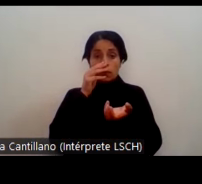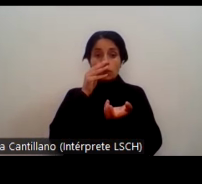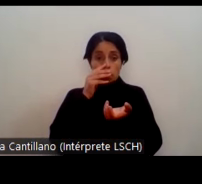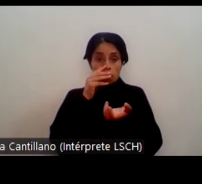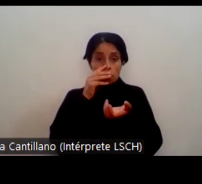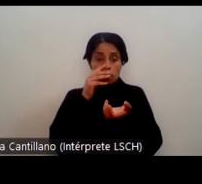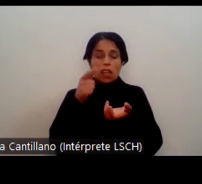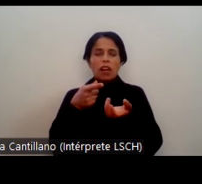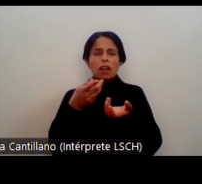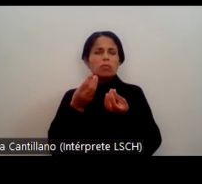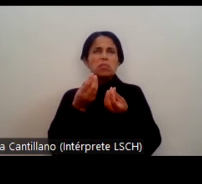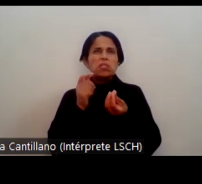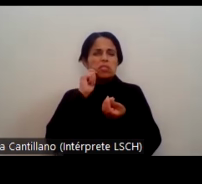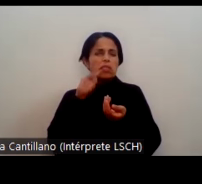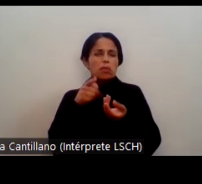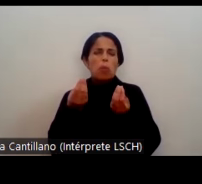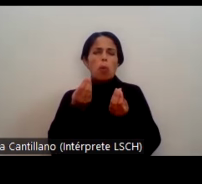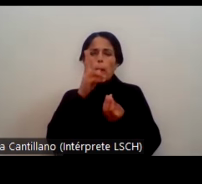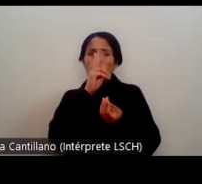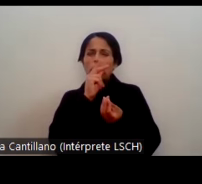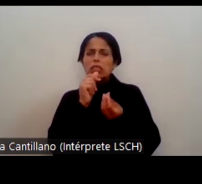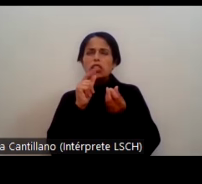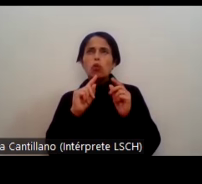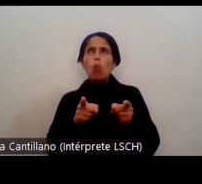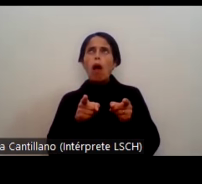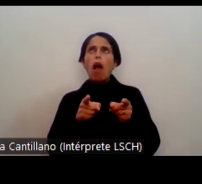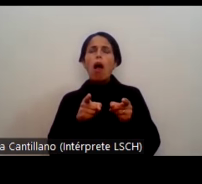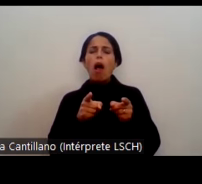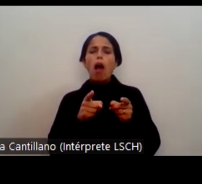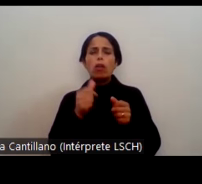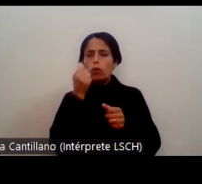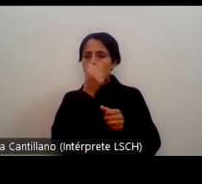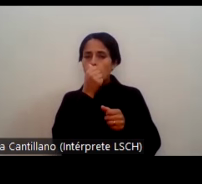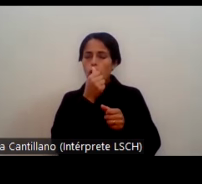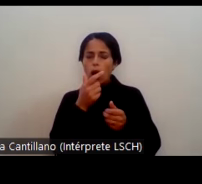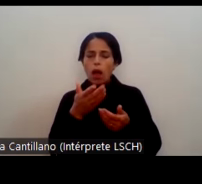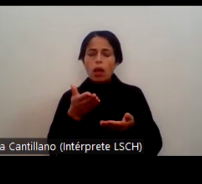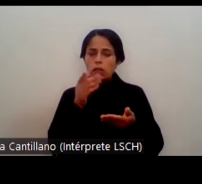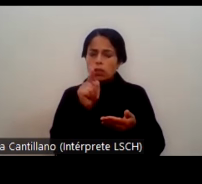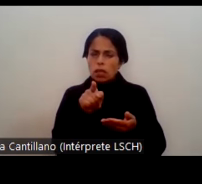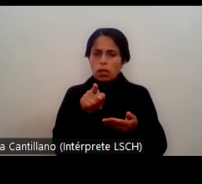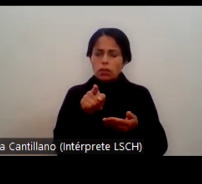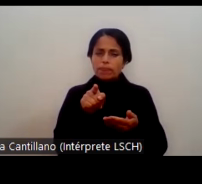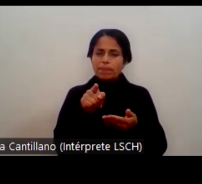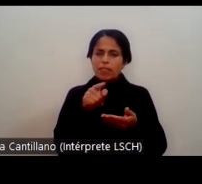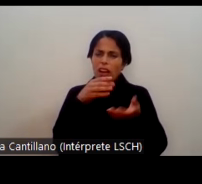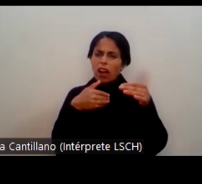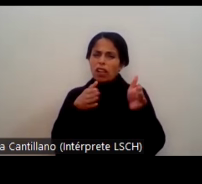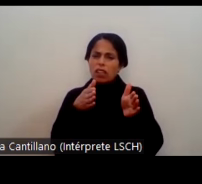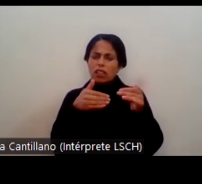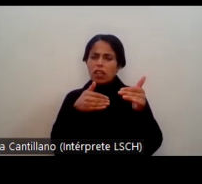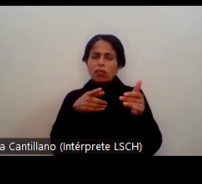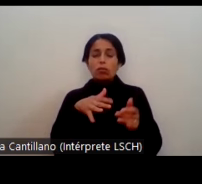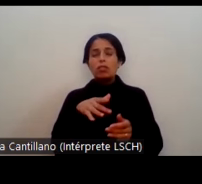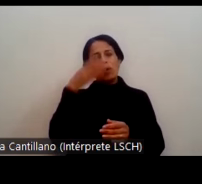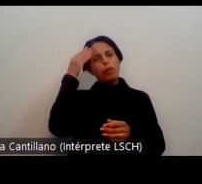tipo de morteritos, perdón, de cajitas o ay, se me olvidó cómo se